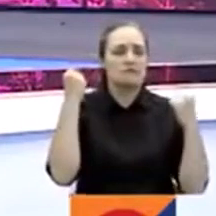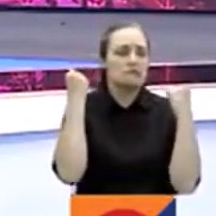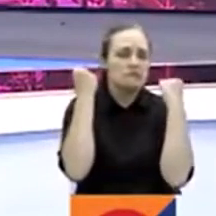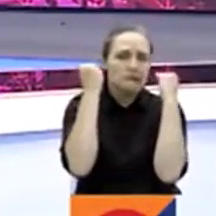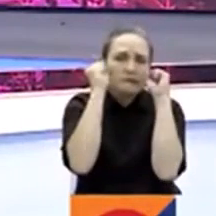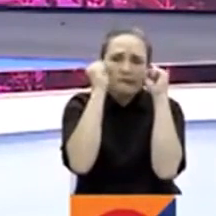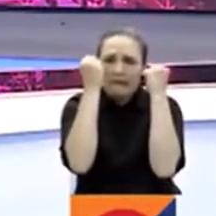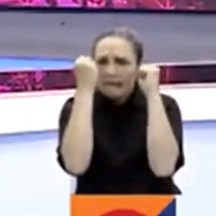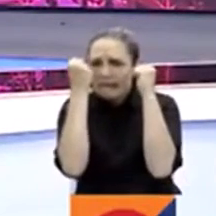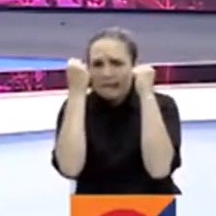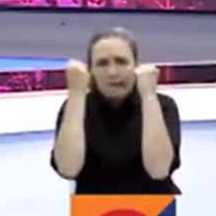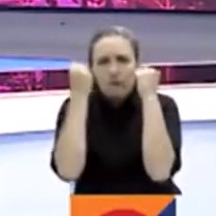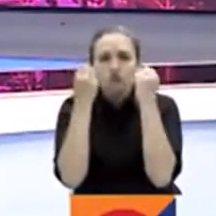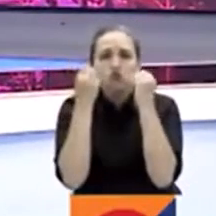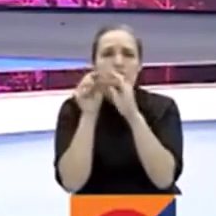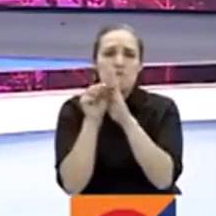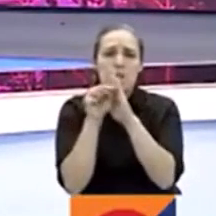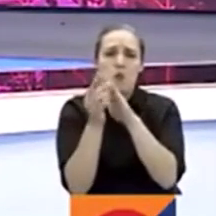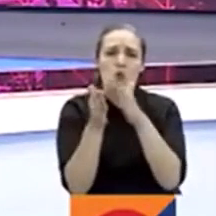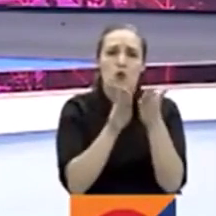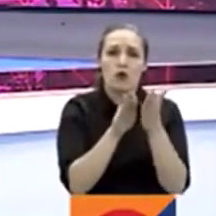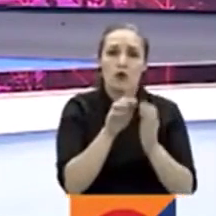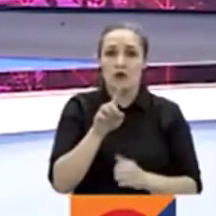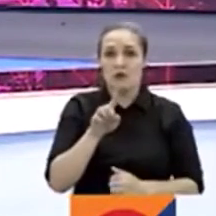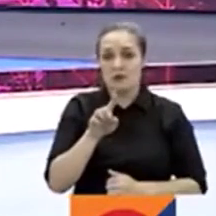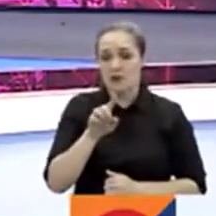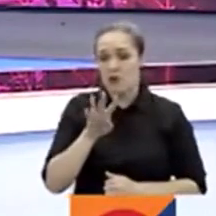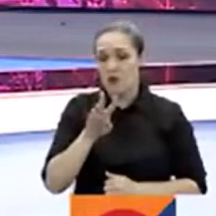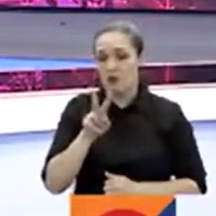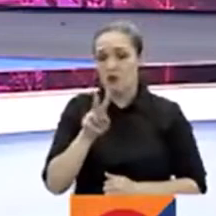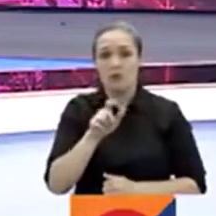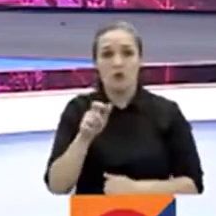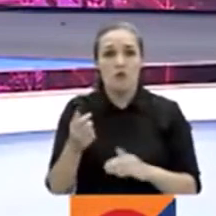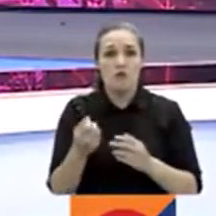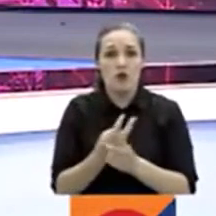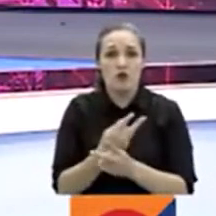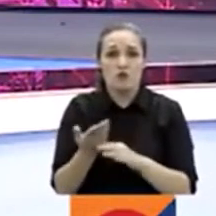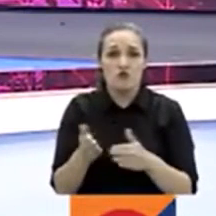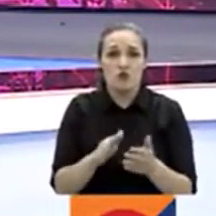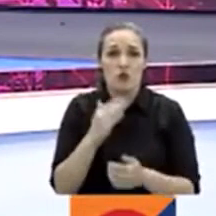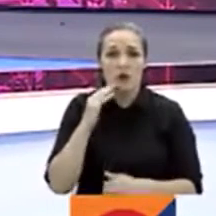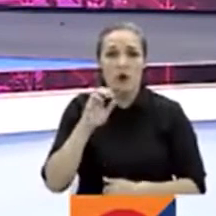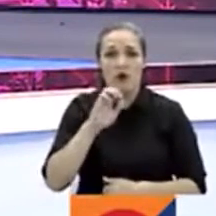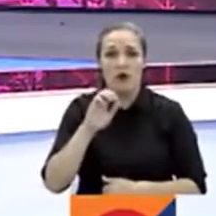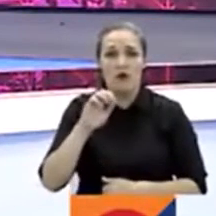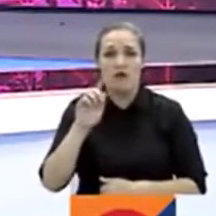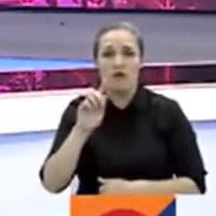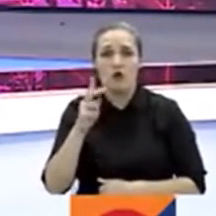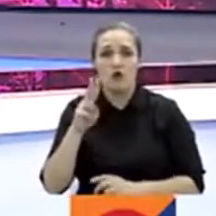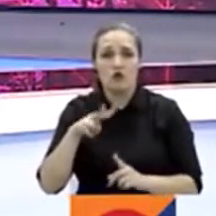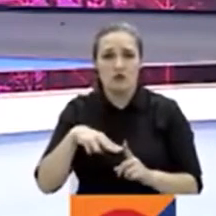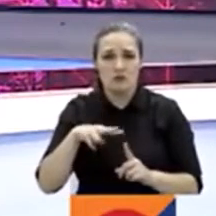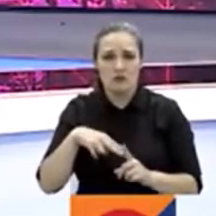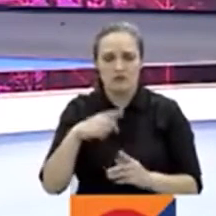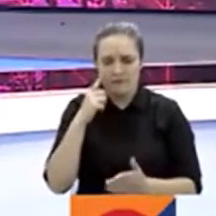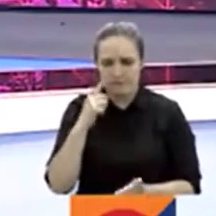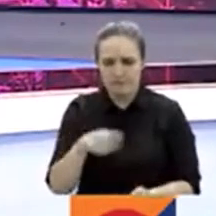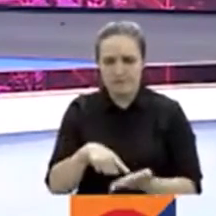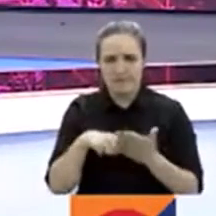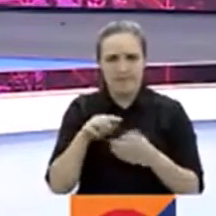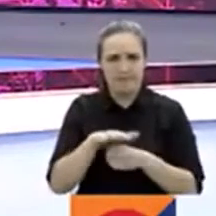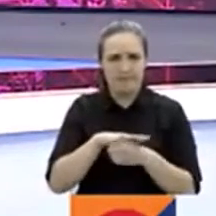las cifras de homicidios. 142 muertes violentas entre enero y febrero de 2023 reflejan la